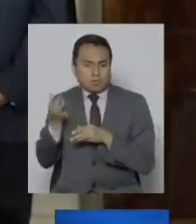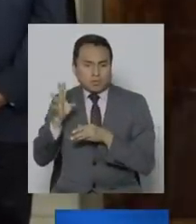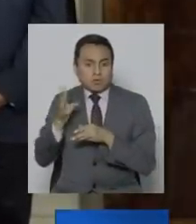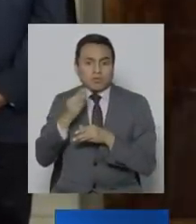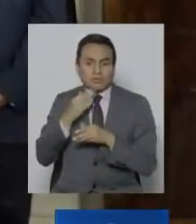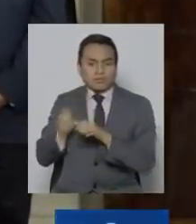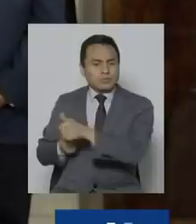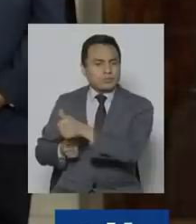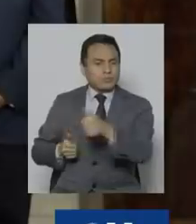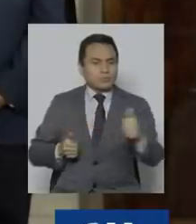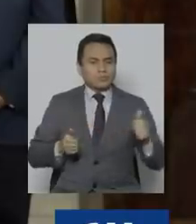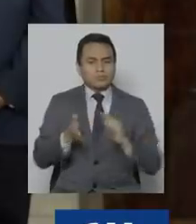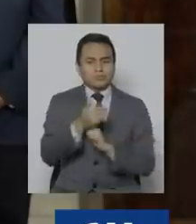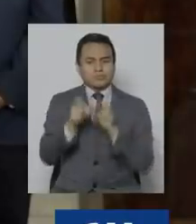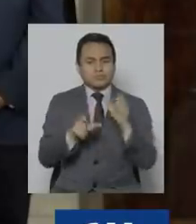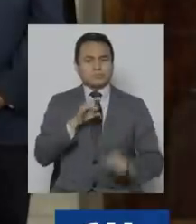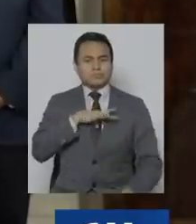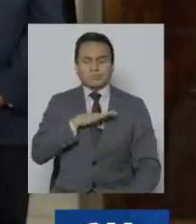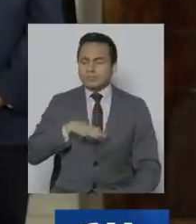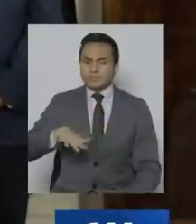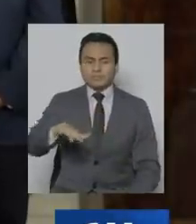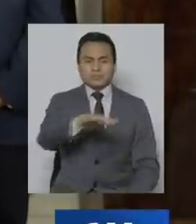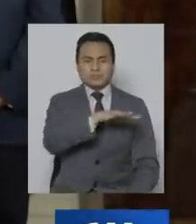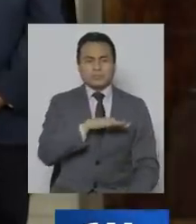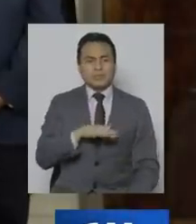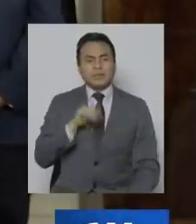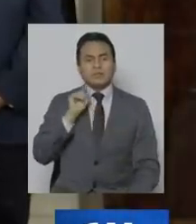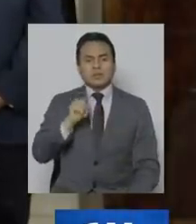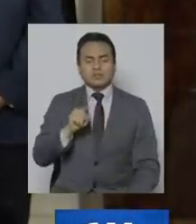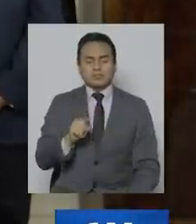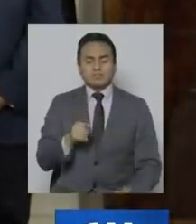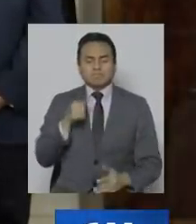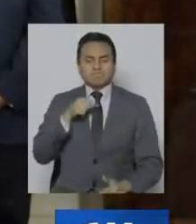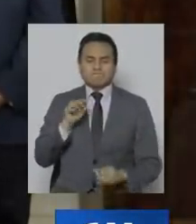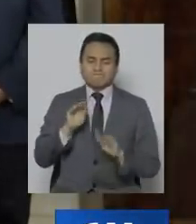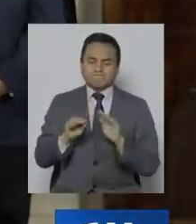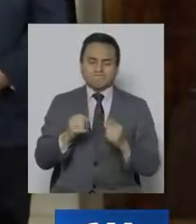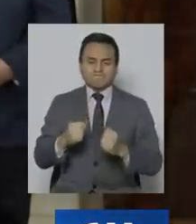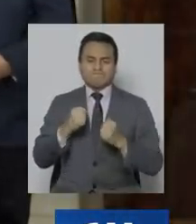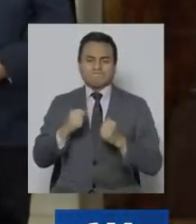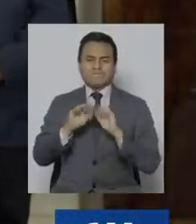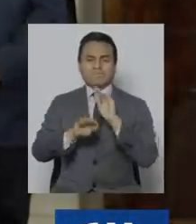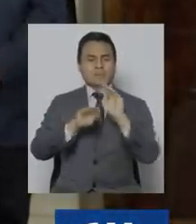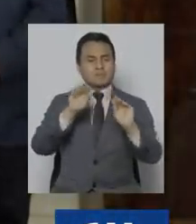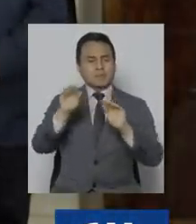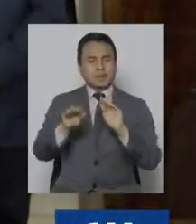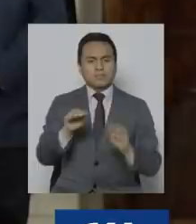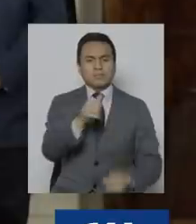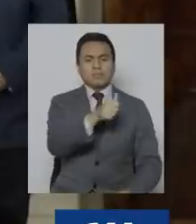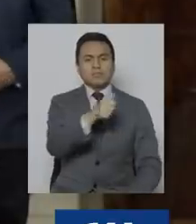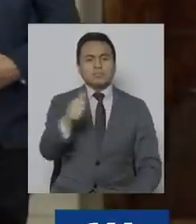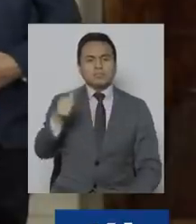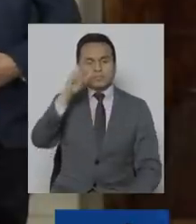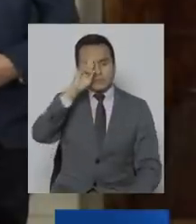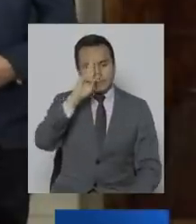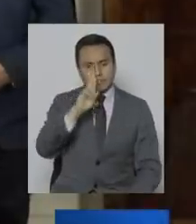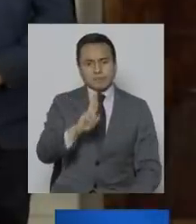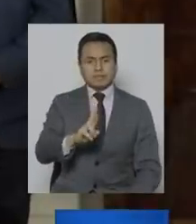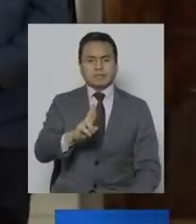nuestros compatriotas. Y por eso hago un ferviente llamado a que todos